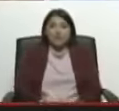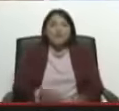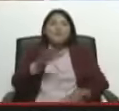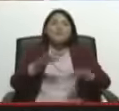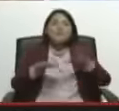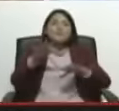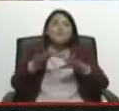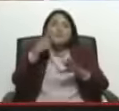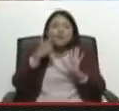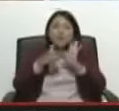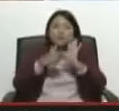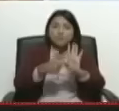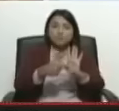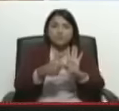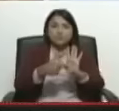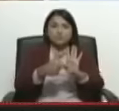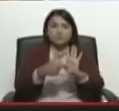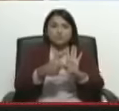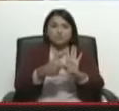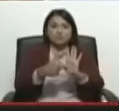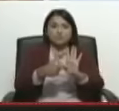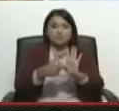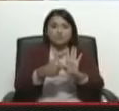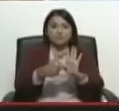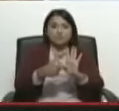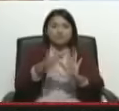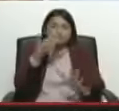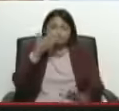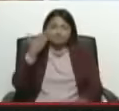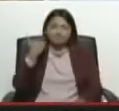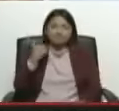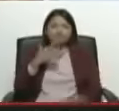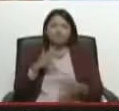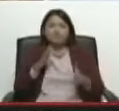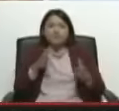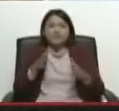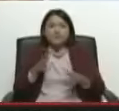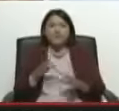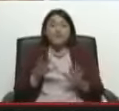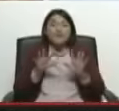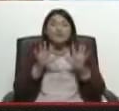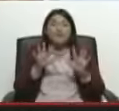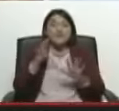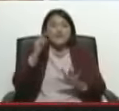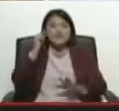presentamos ante la opinión pública hace aproximadamente 10 días.